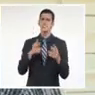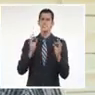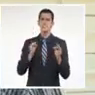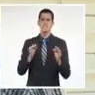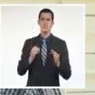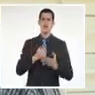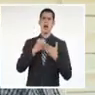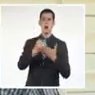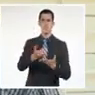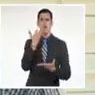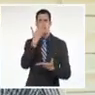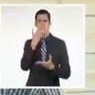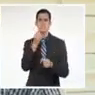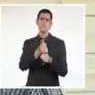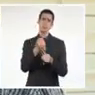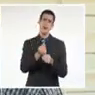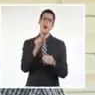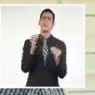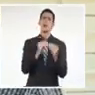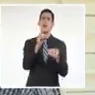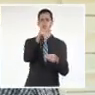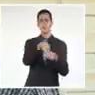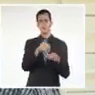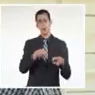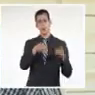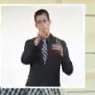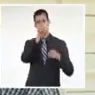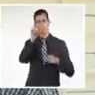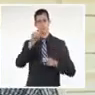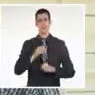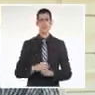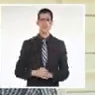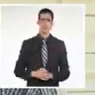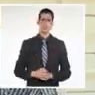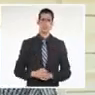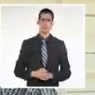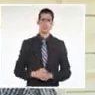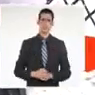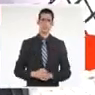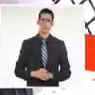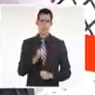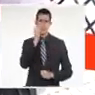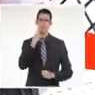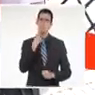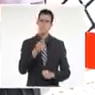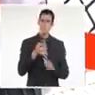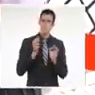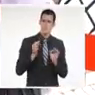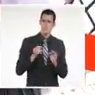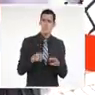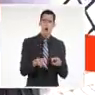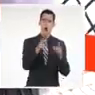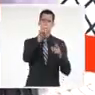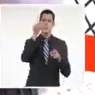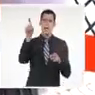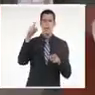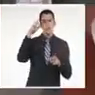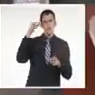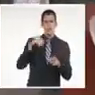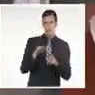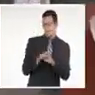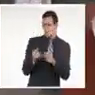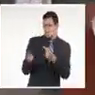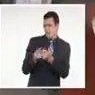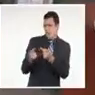cubanos. Cada una de nuestras 7 OFRES apadrina un hospital. Más de 80 instalaciones